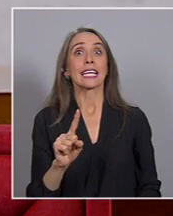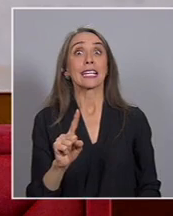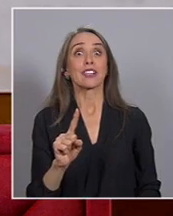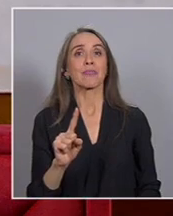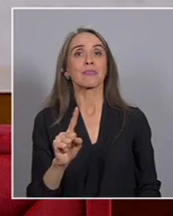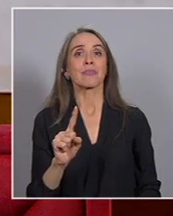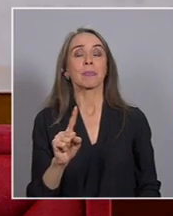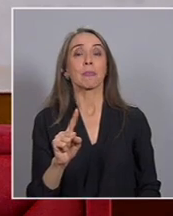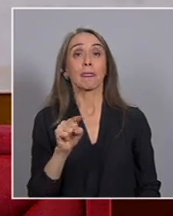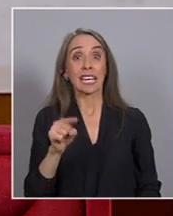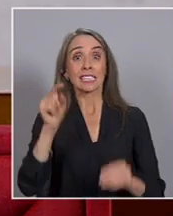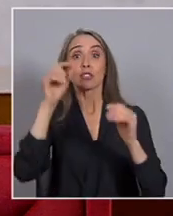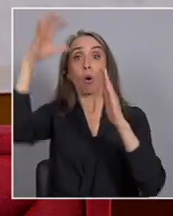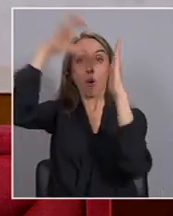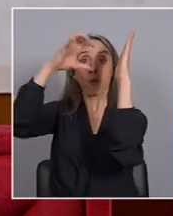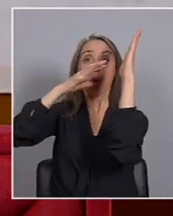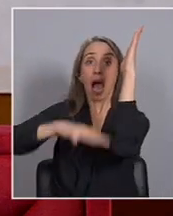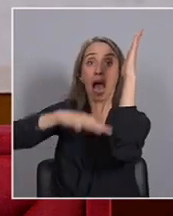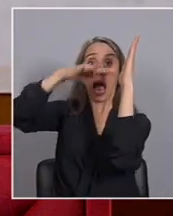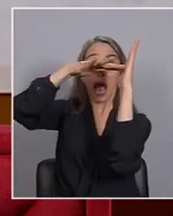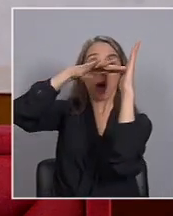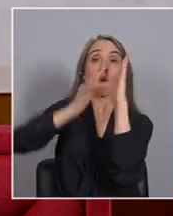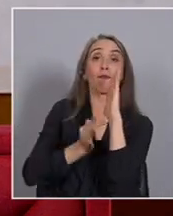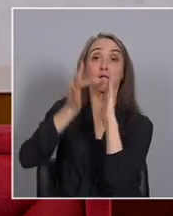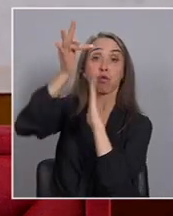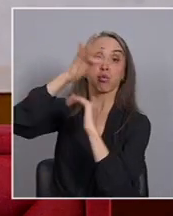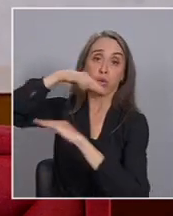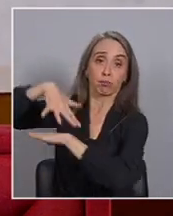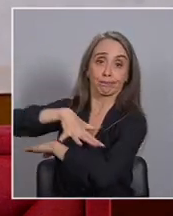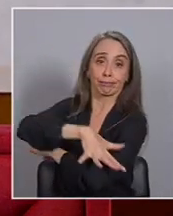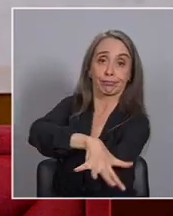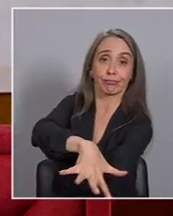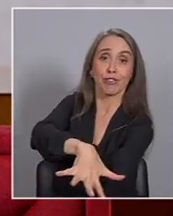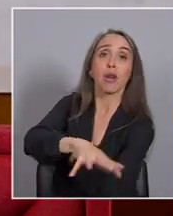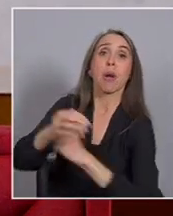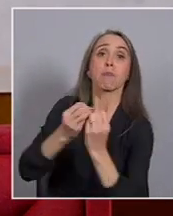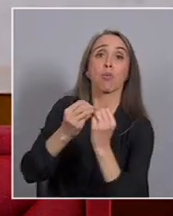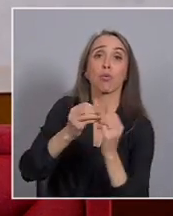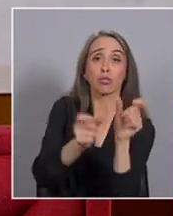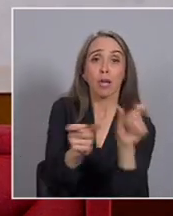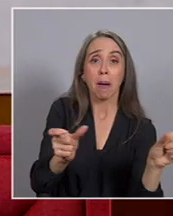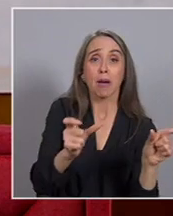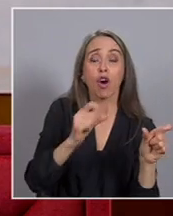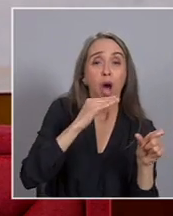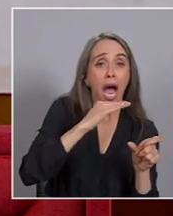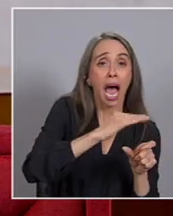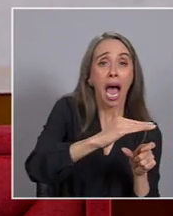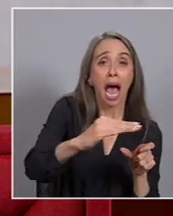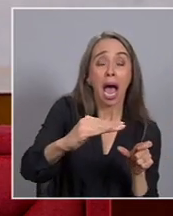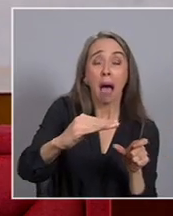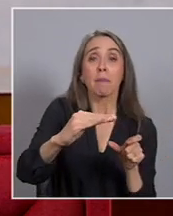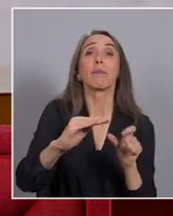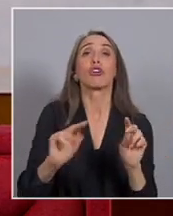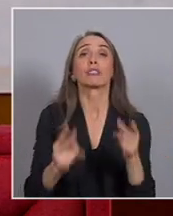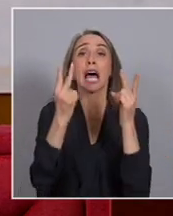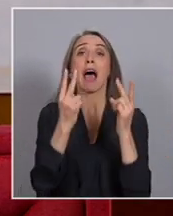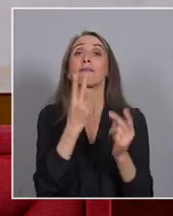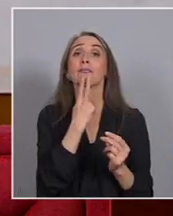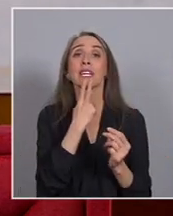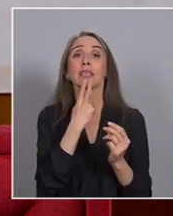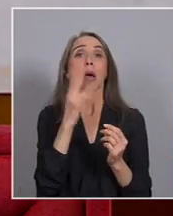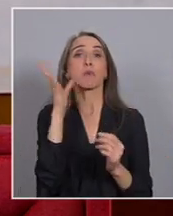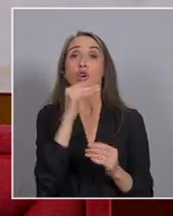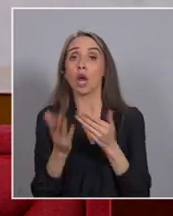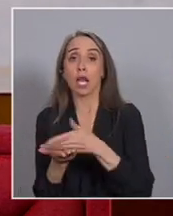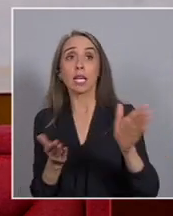que le va a cambiar la vida a cientos de agricultores muy dejados de lado, que es un embalse,